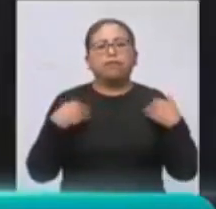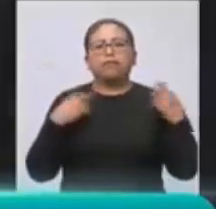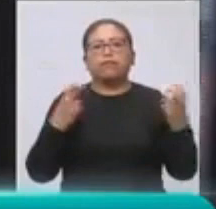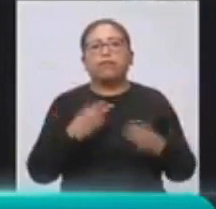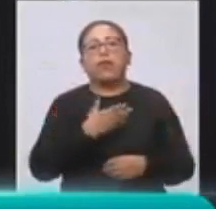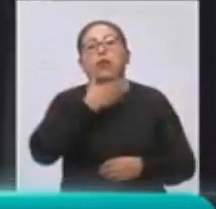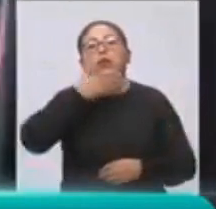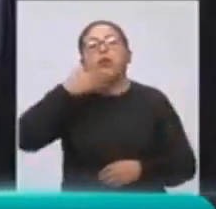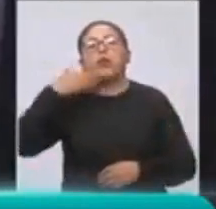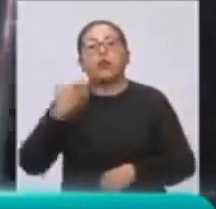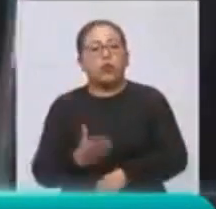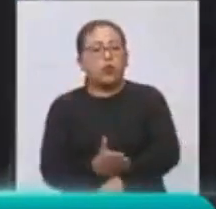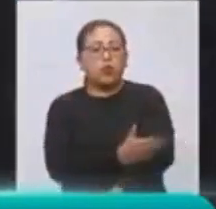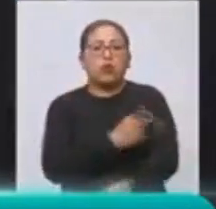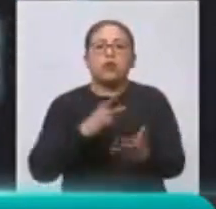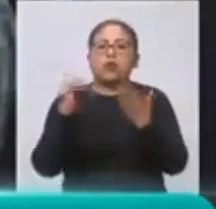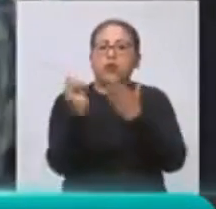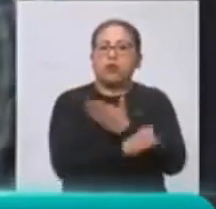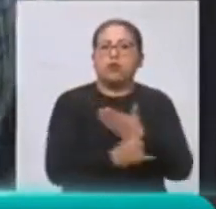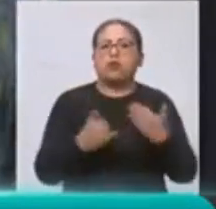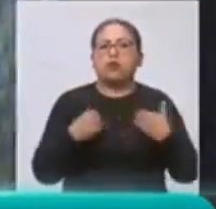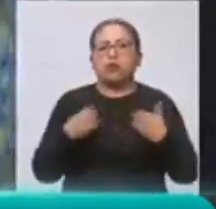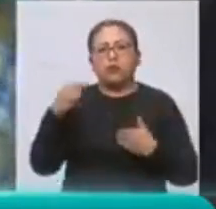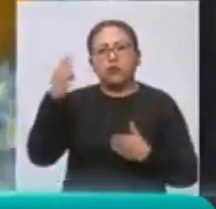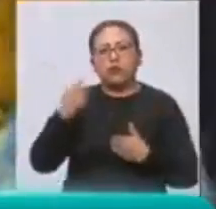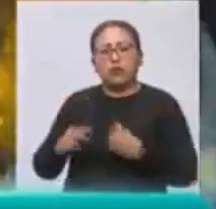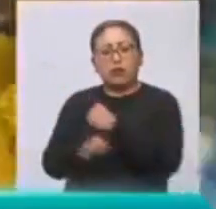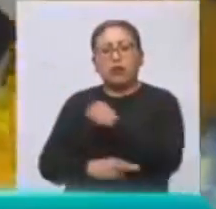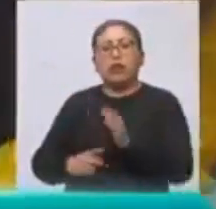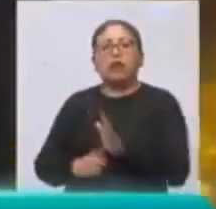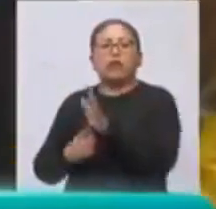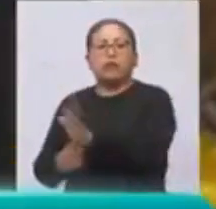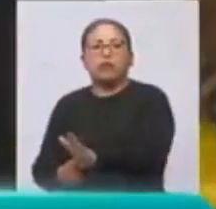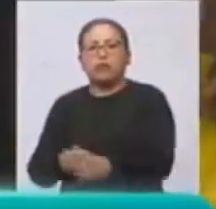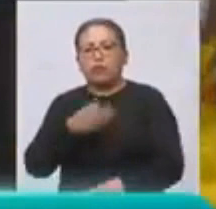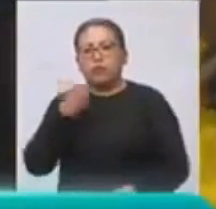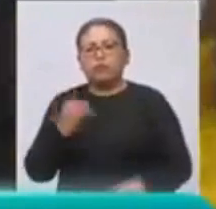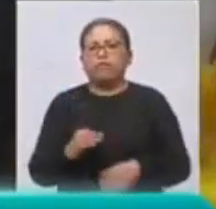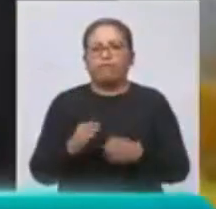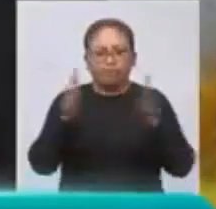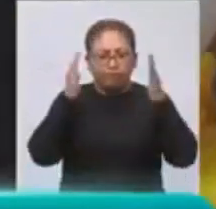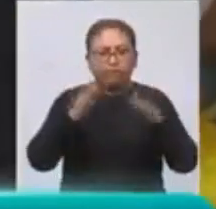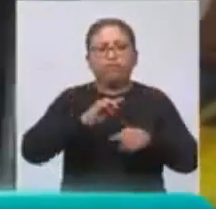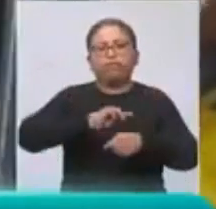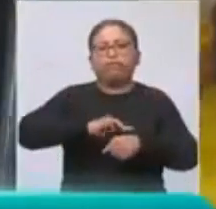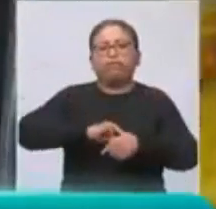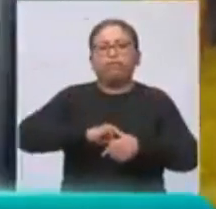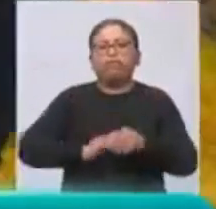va a mejorar con todos estos proyectos que está entregando el gobierno nacional, mejorar la atención médica de